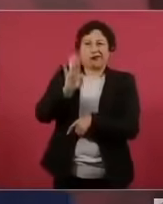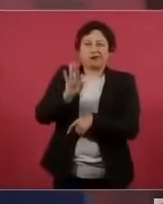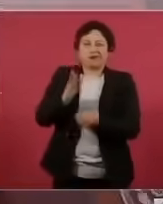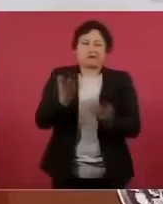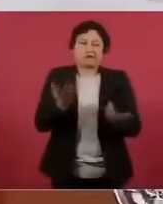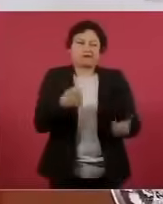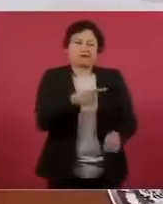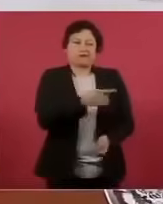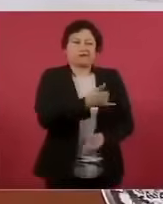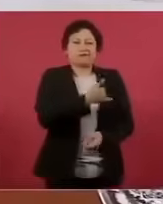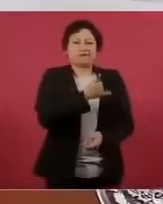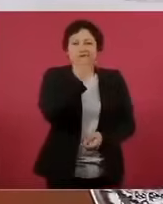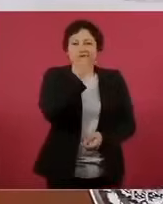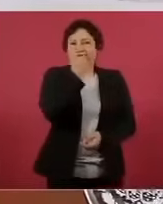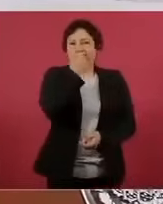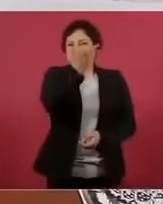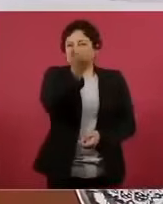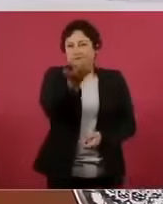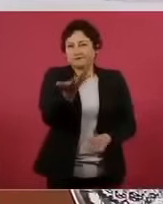no se da cuenta